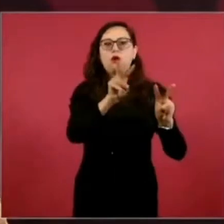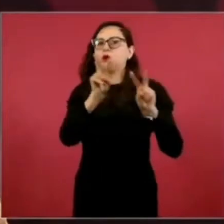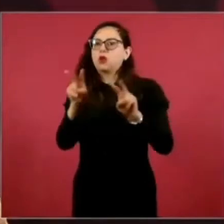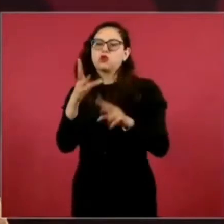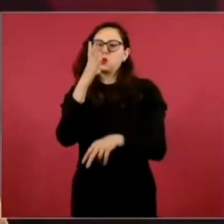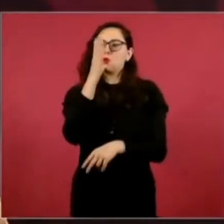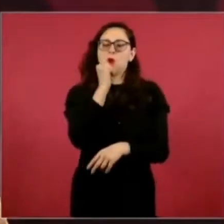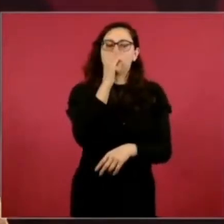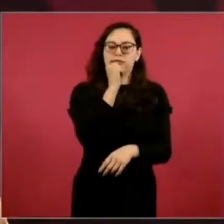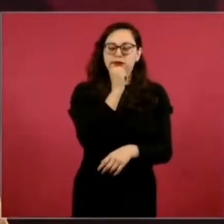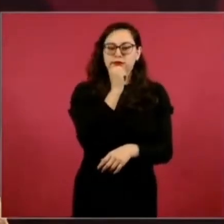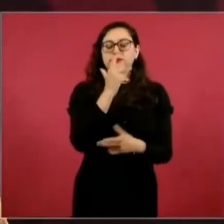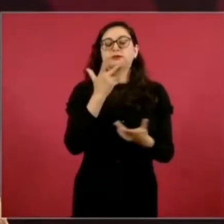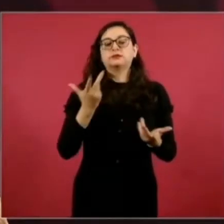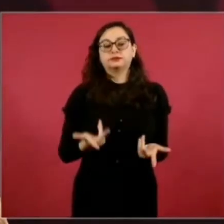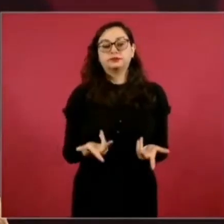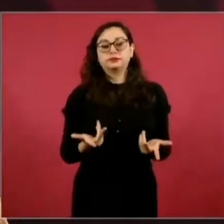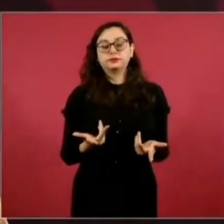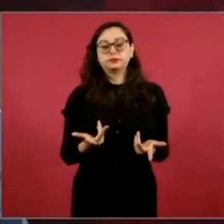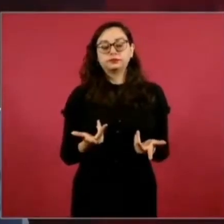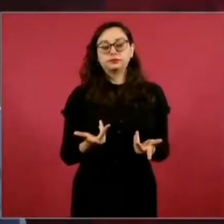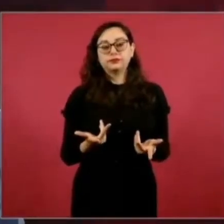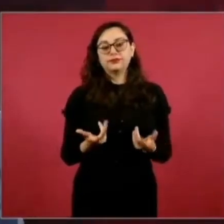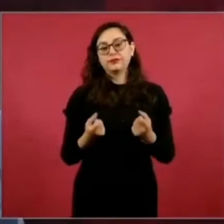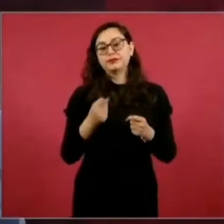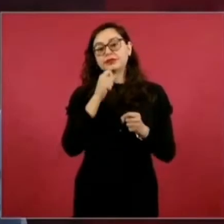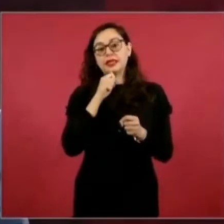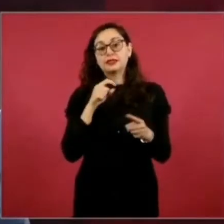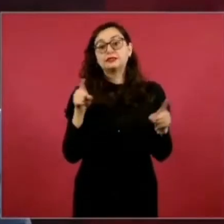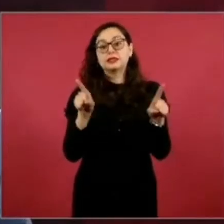y luego para ganar este